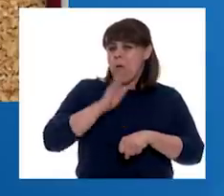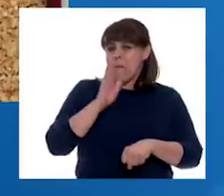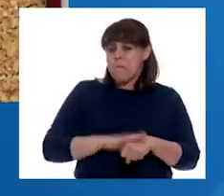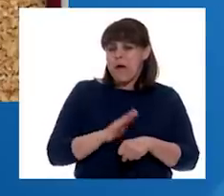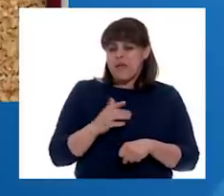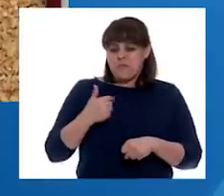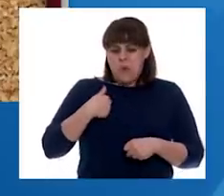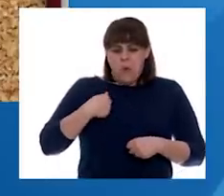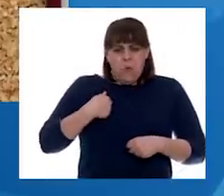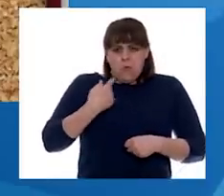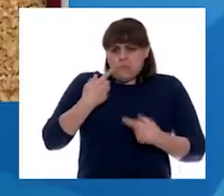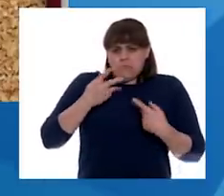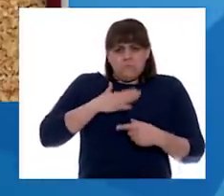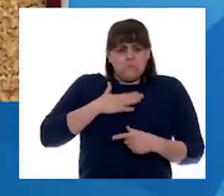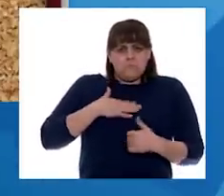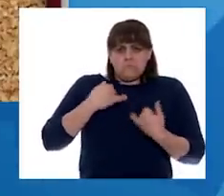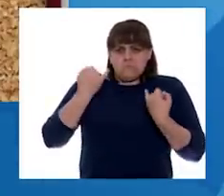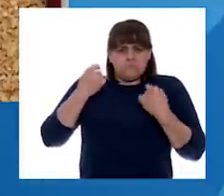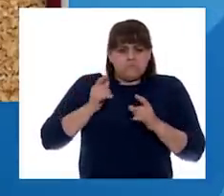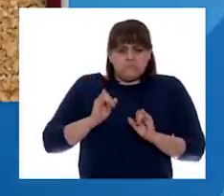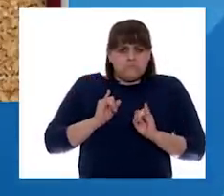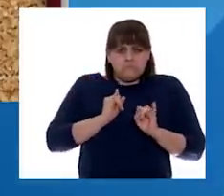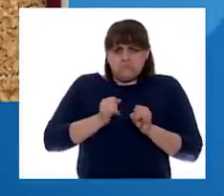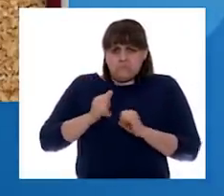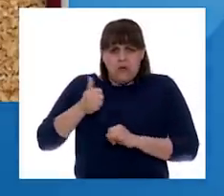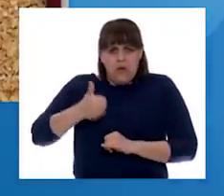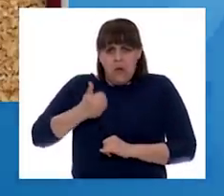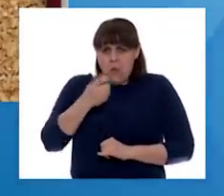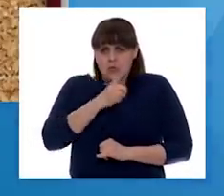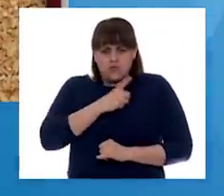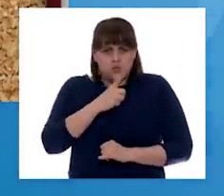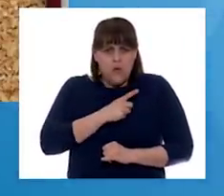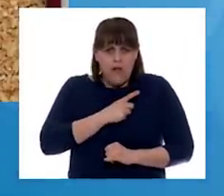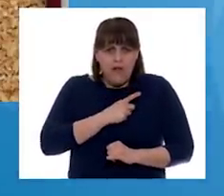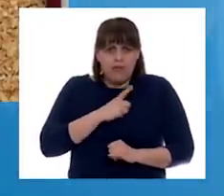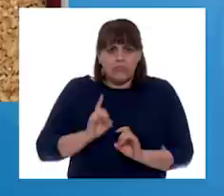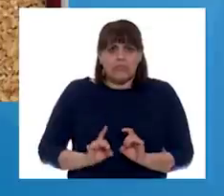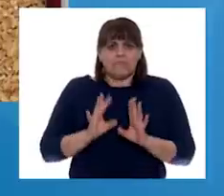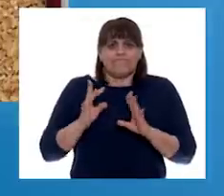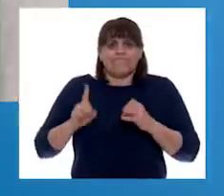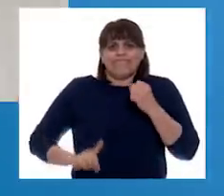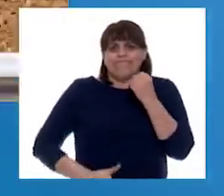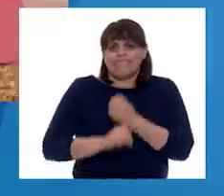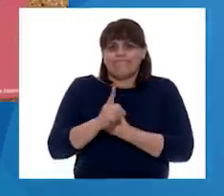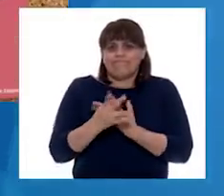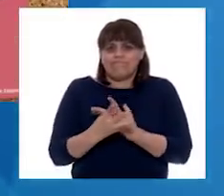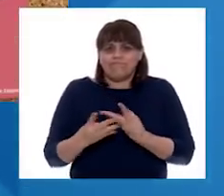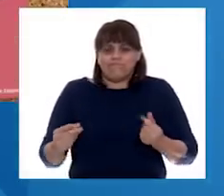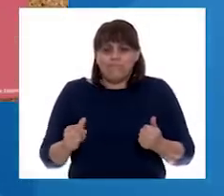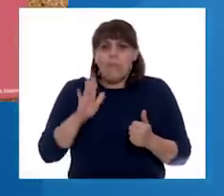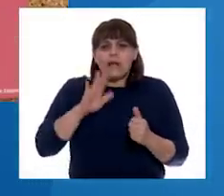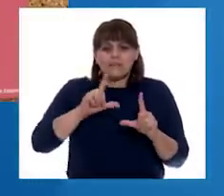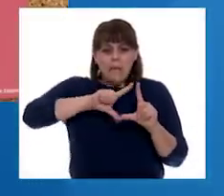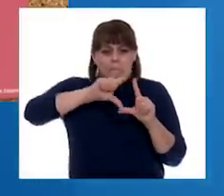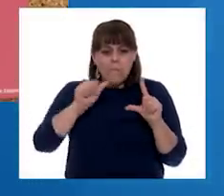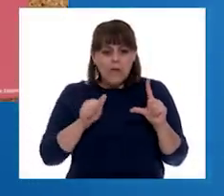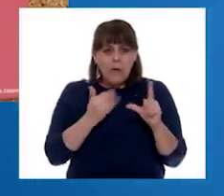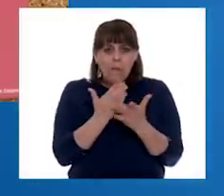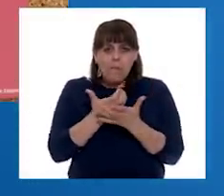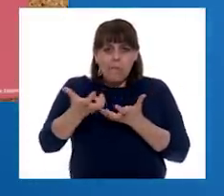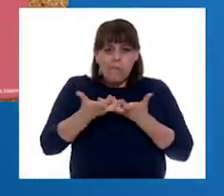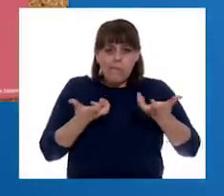Así, Centroamérica se va del territorio y México casi se fragmenta en pequeños países. Nuevas